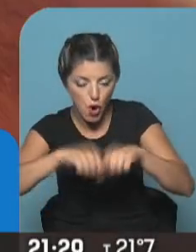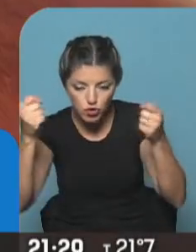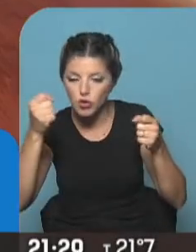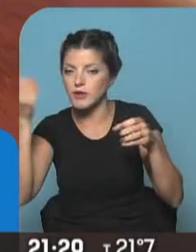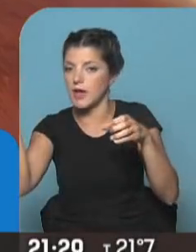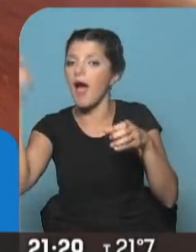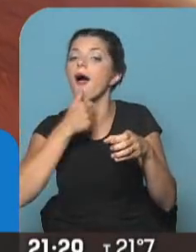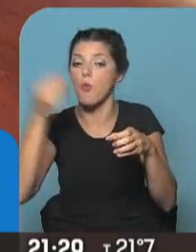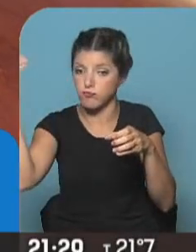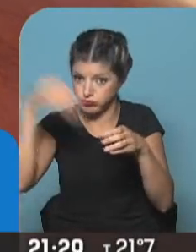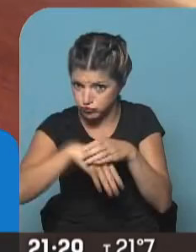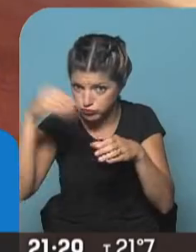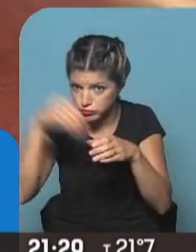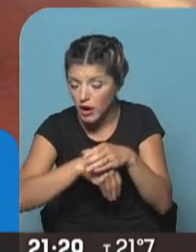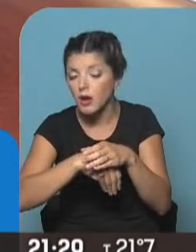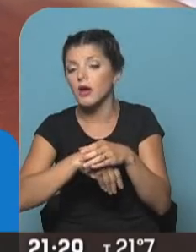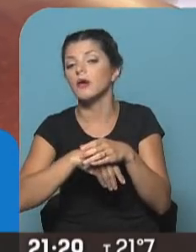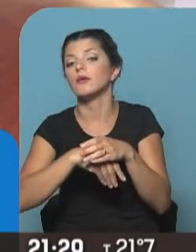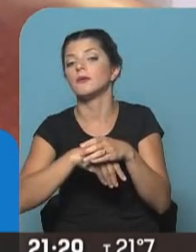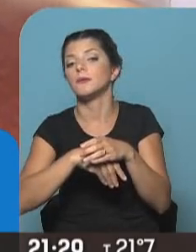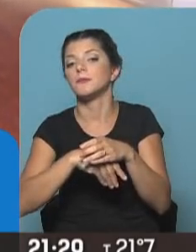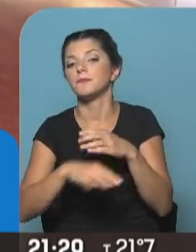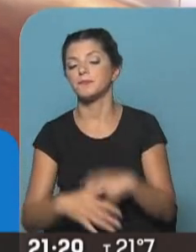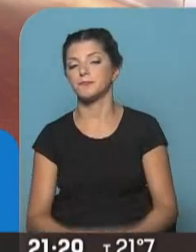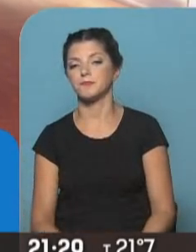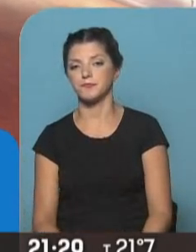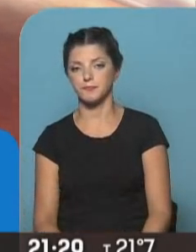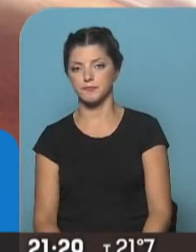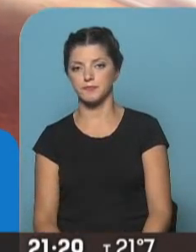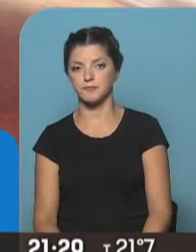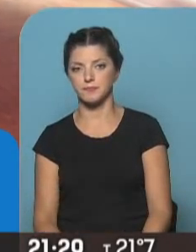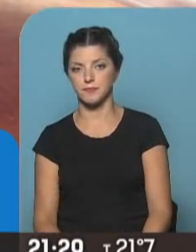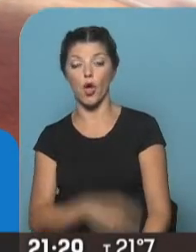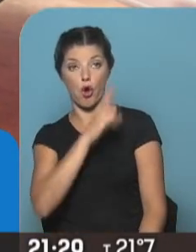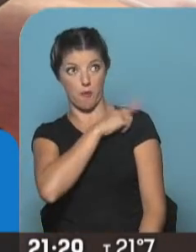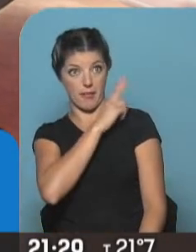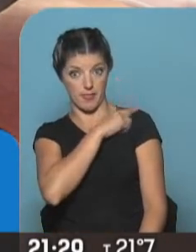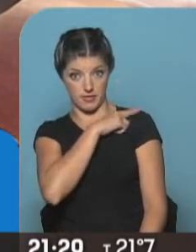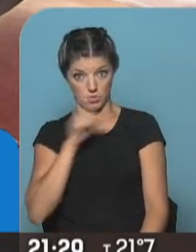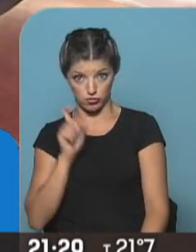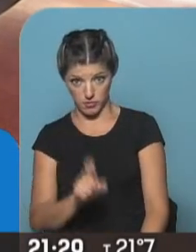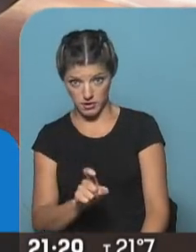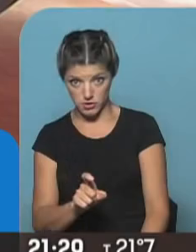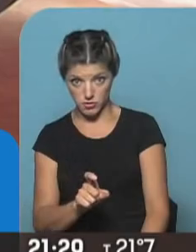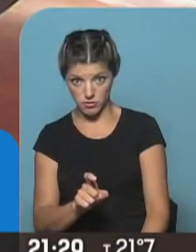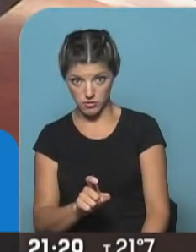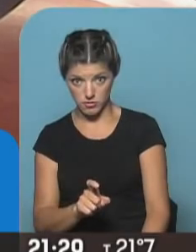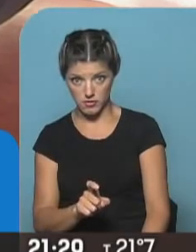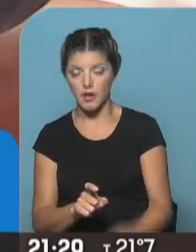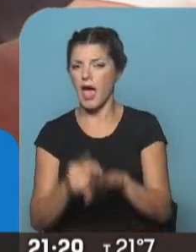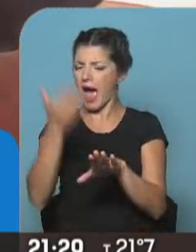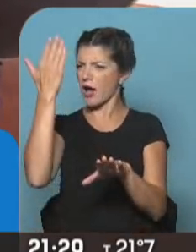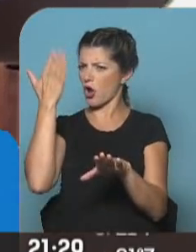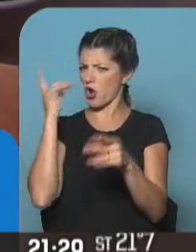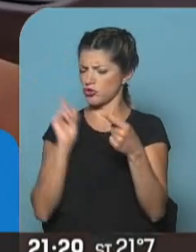filtración. El comandante del submarino debe haber apreciado por la comunicación que hizo